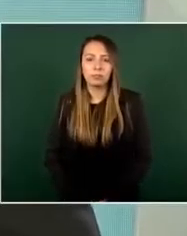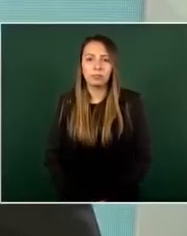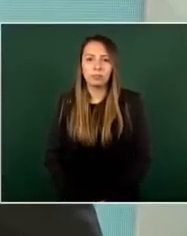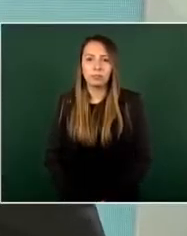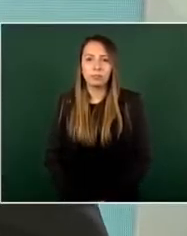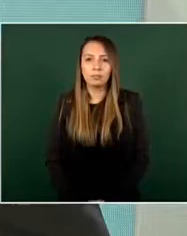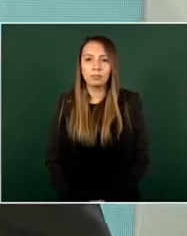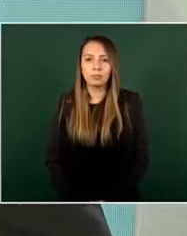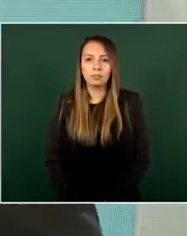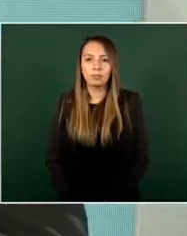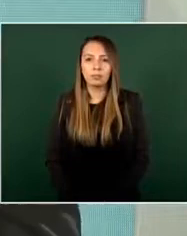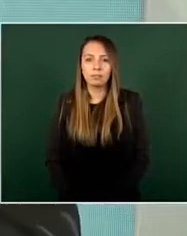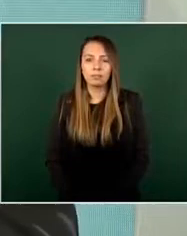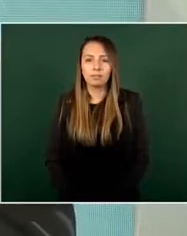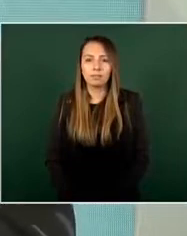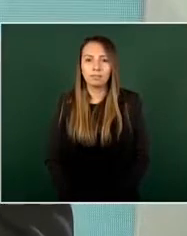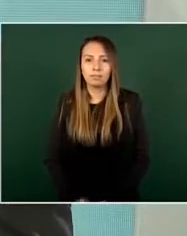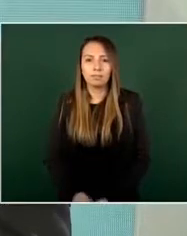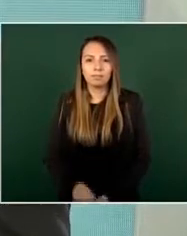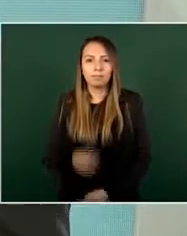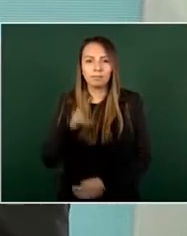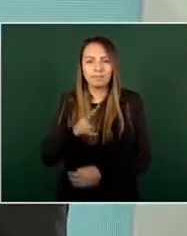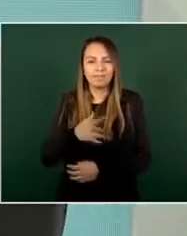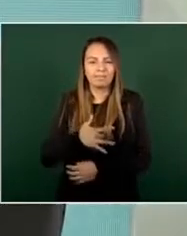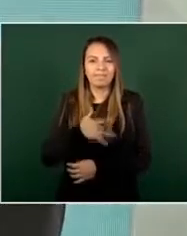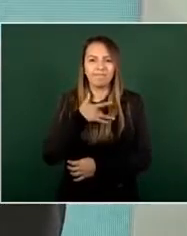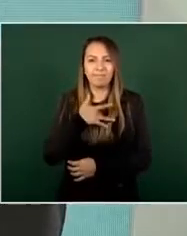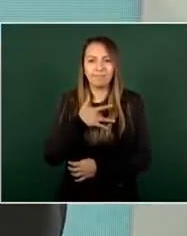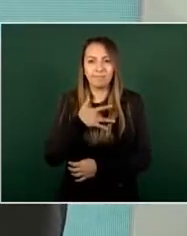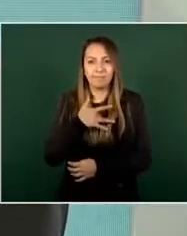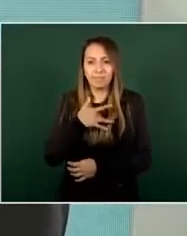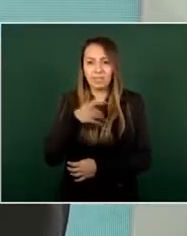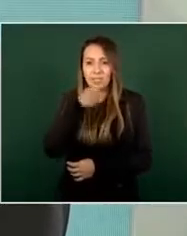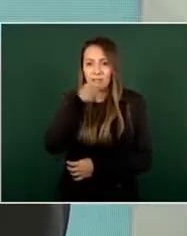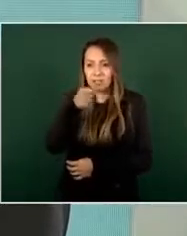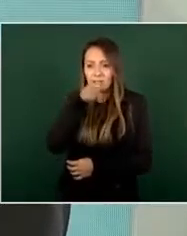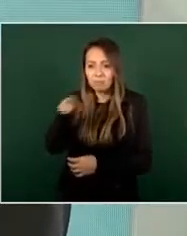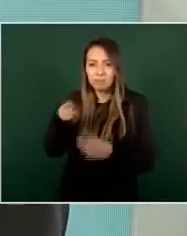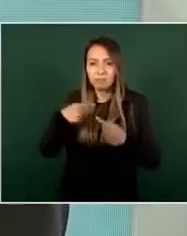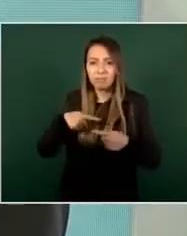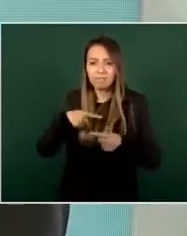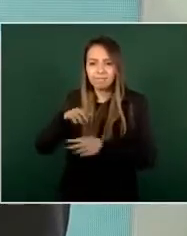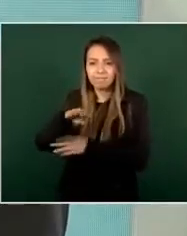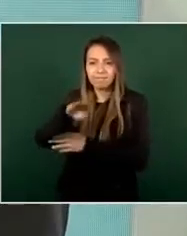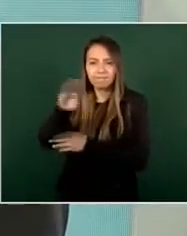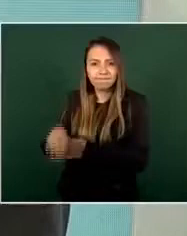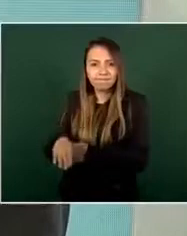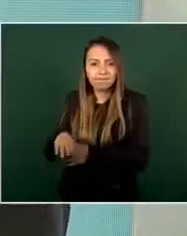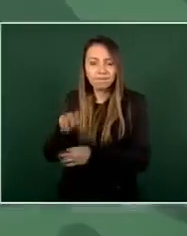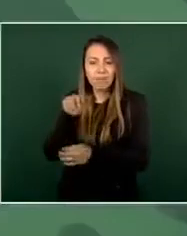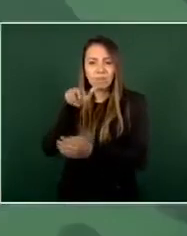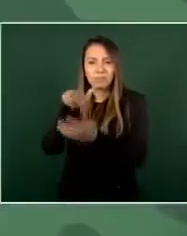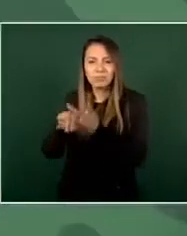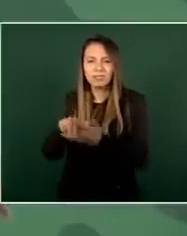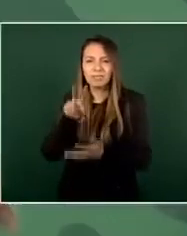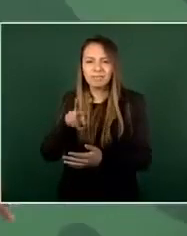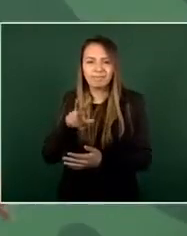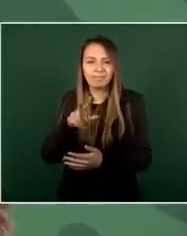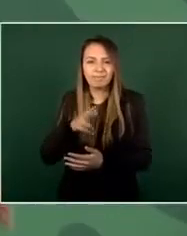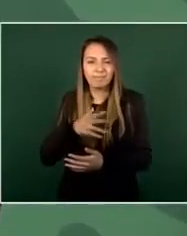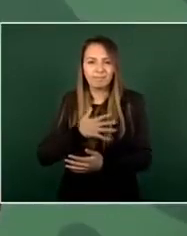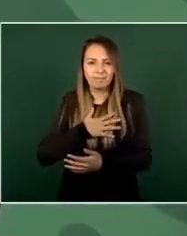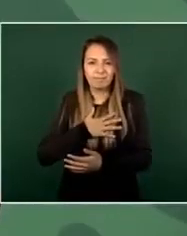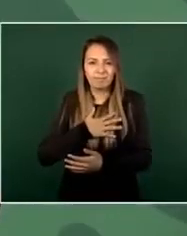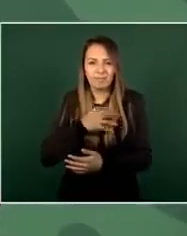lo que sucede cuando pierde la vida un periodista nos lamentamos mucho de manera